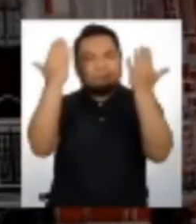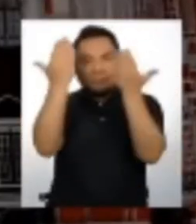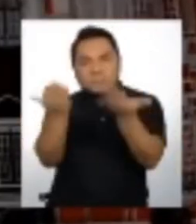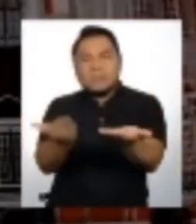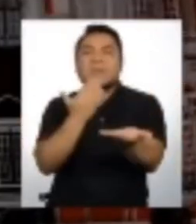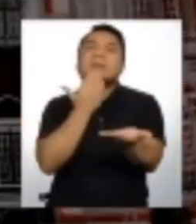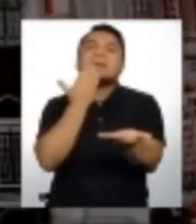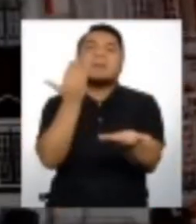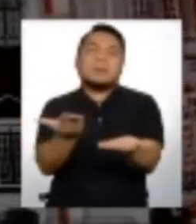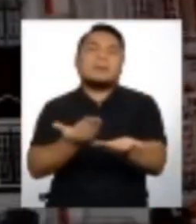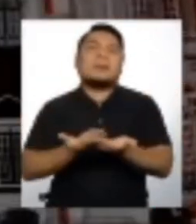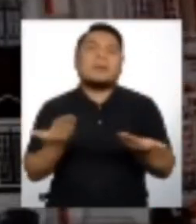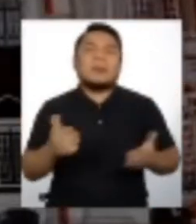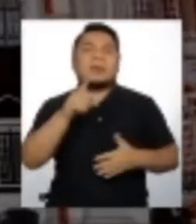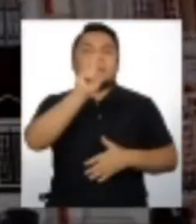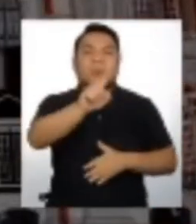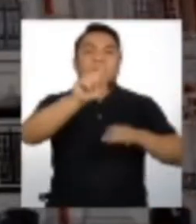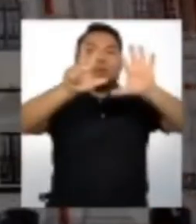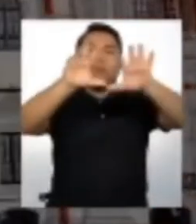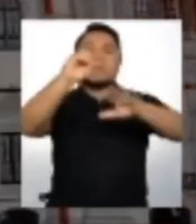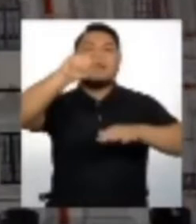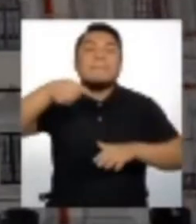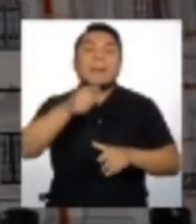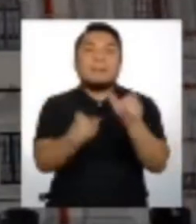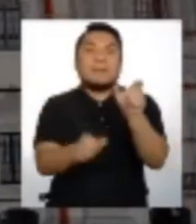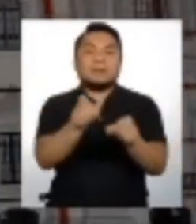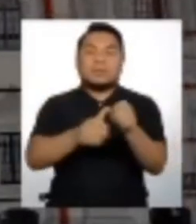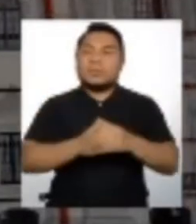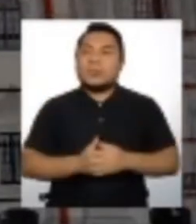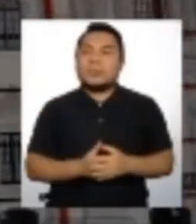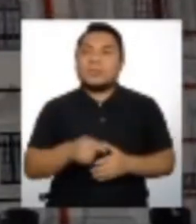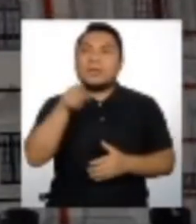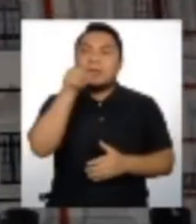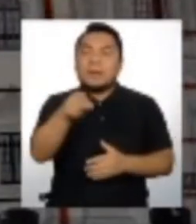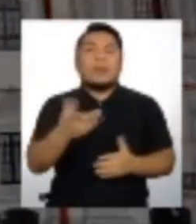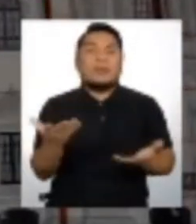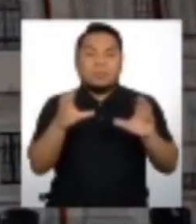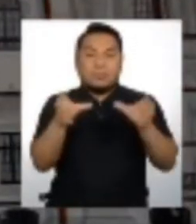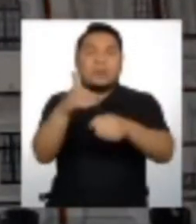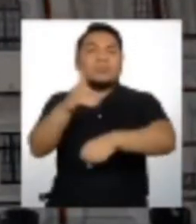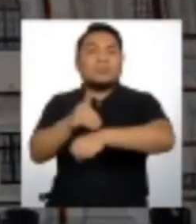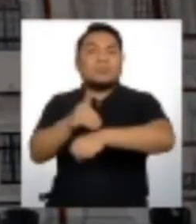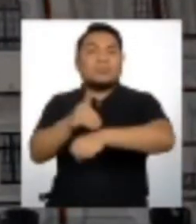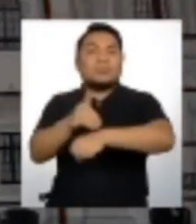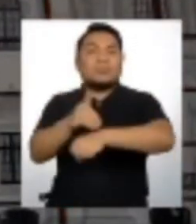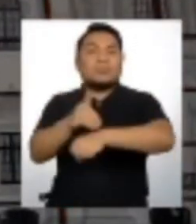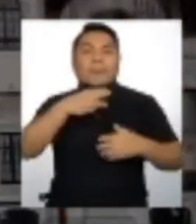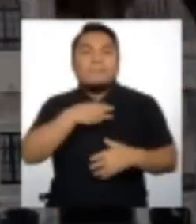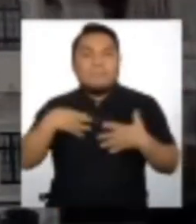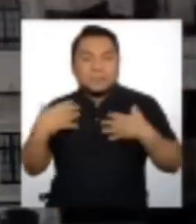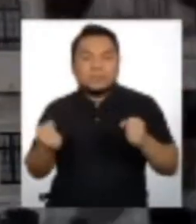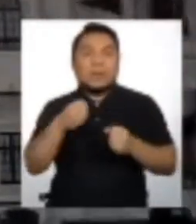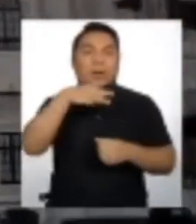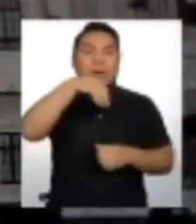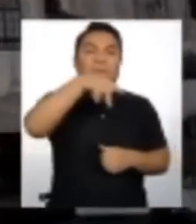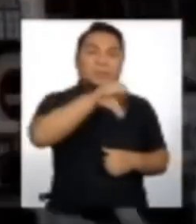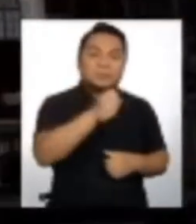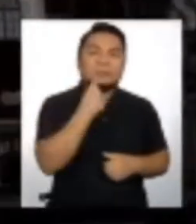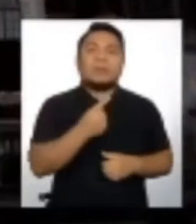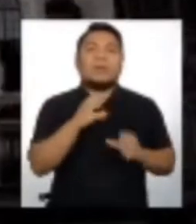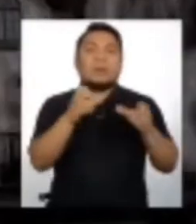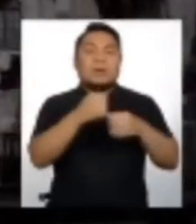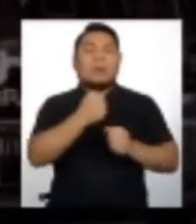a 180.000 personas del sector salud hablamos del minsa essalud los hospitales de la sanidad